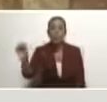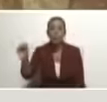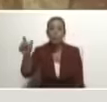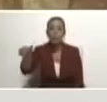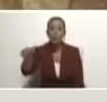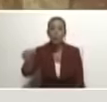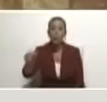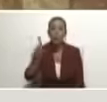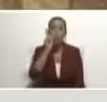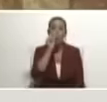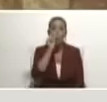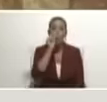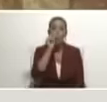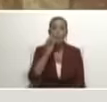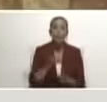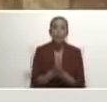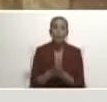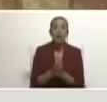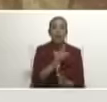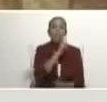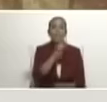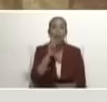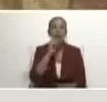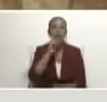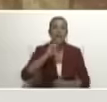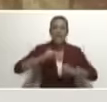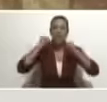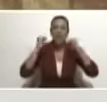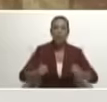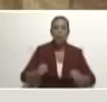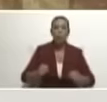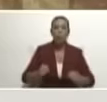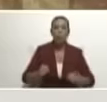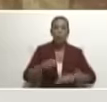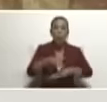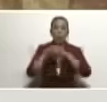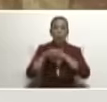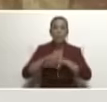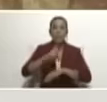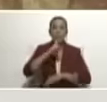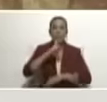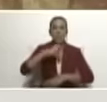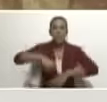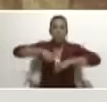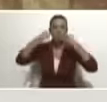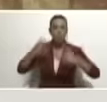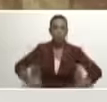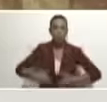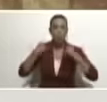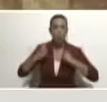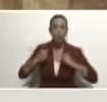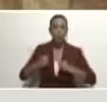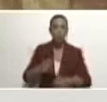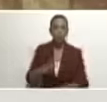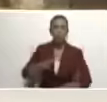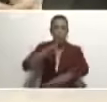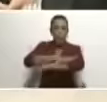a un gran hombre. Lo llamaron el terror de los ingleses por sus